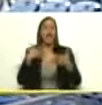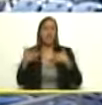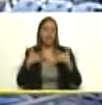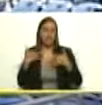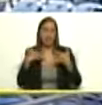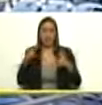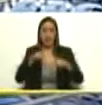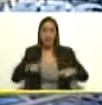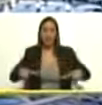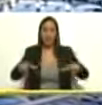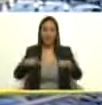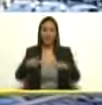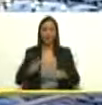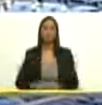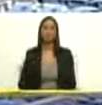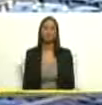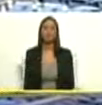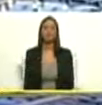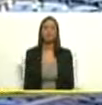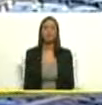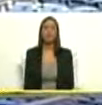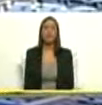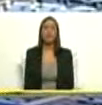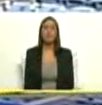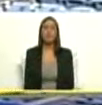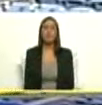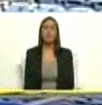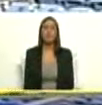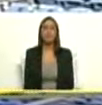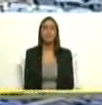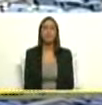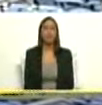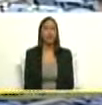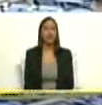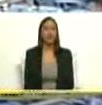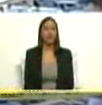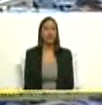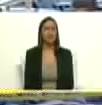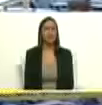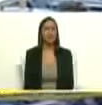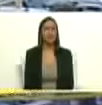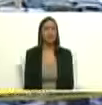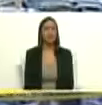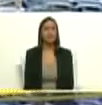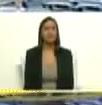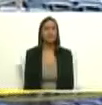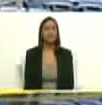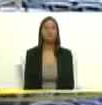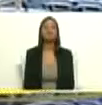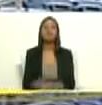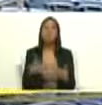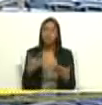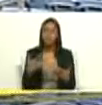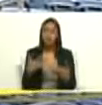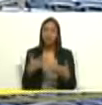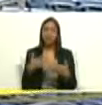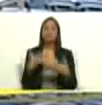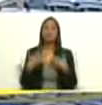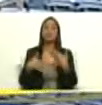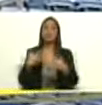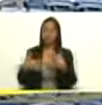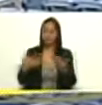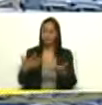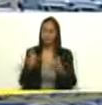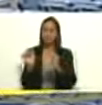venezolanos el mandatario también discutirá en breves momentos los avances del program sociales